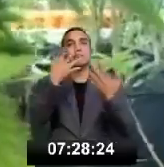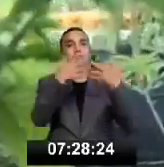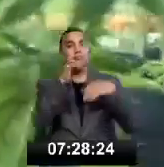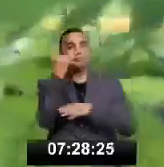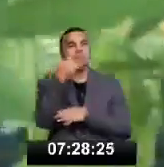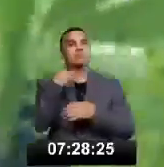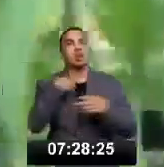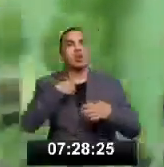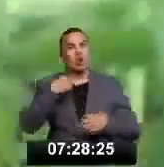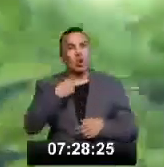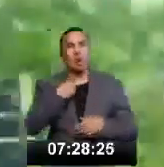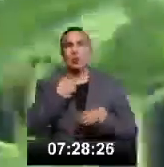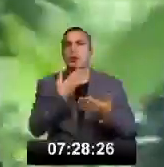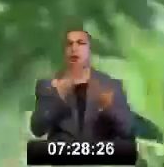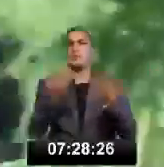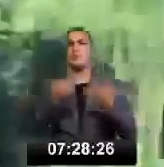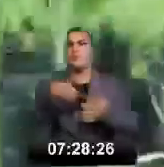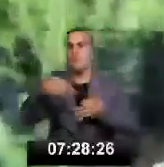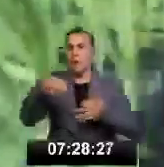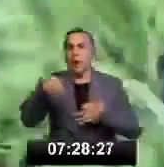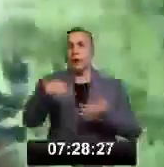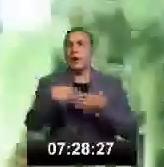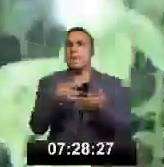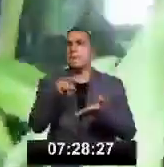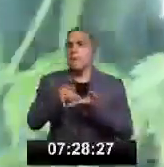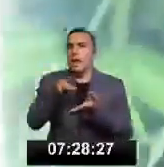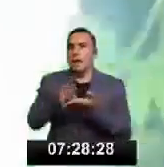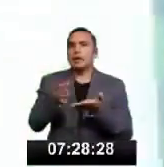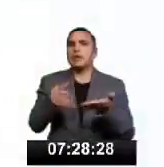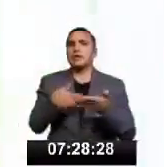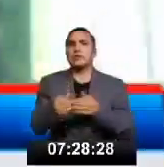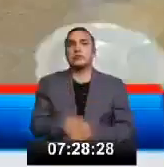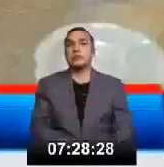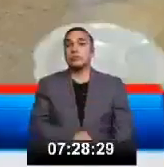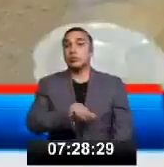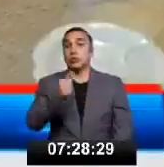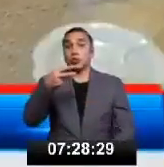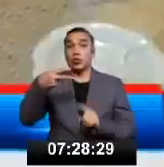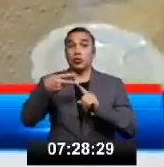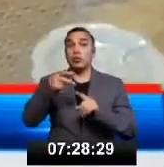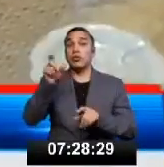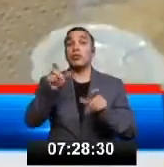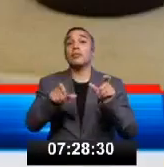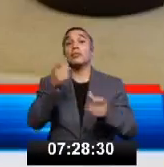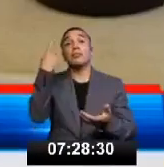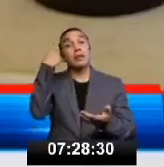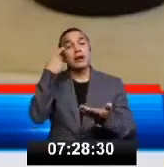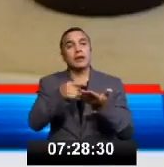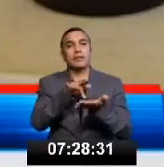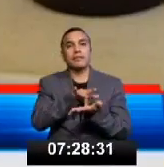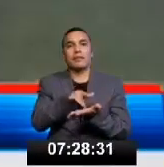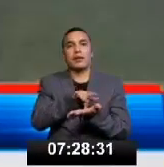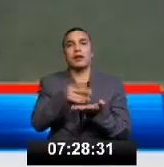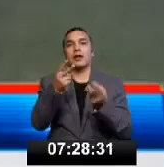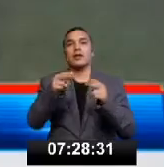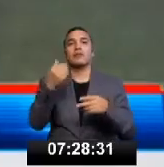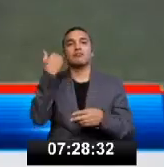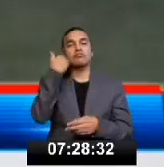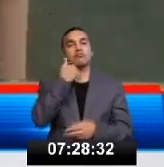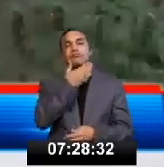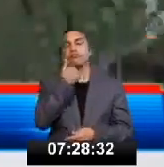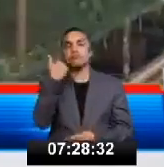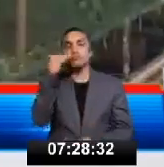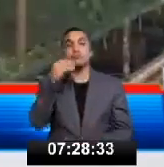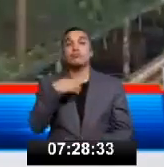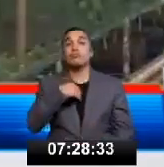como textiles, celulosa para papel, piezas plásticas, mientras que el segundo se requiere en el sector farmacéutico y cosmético. El país